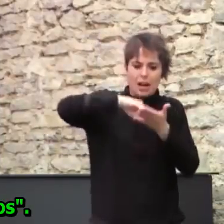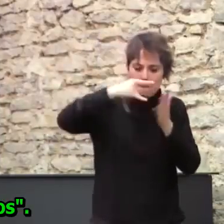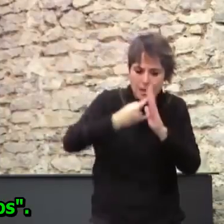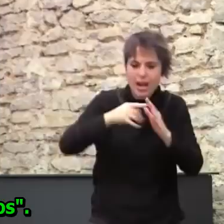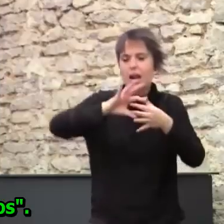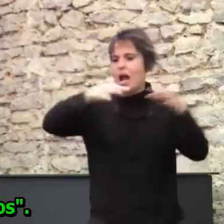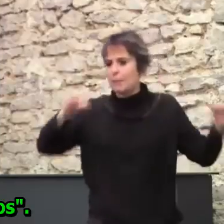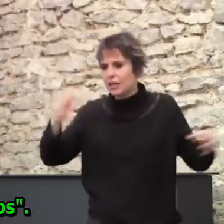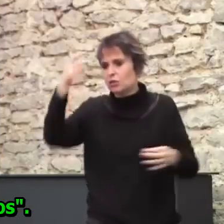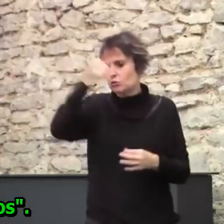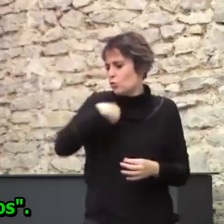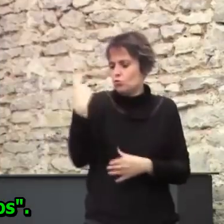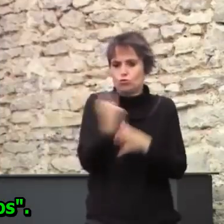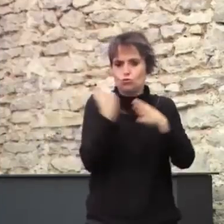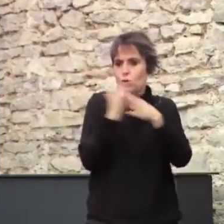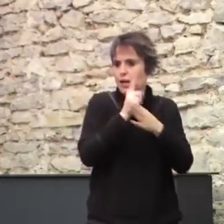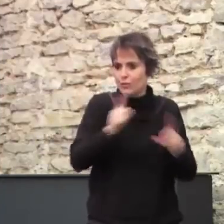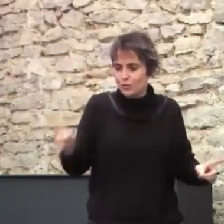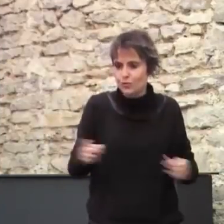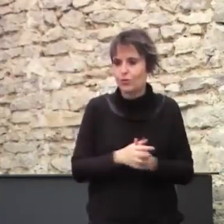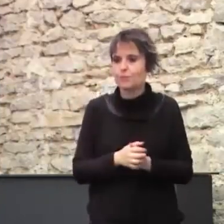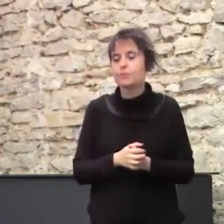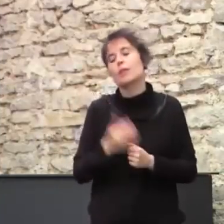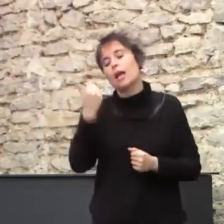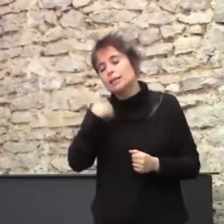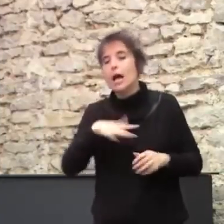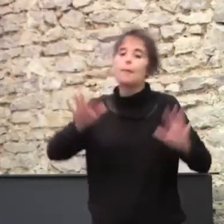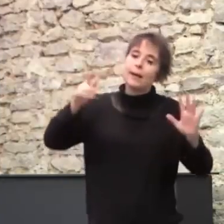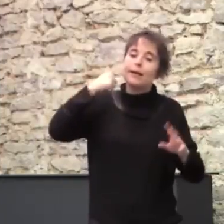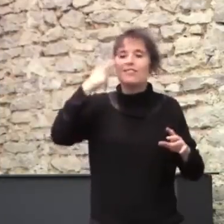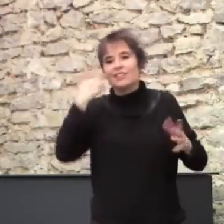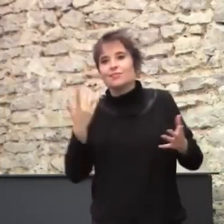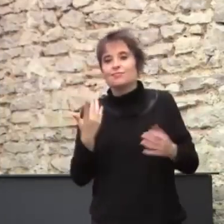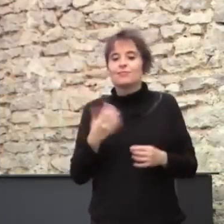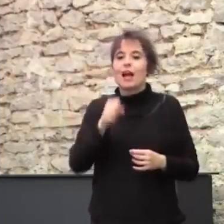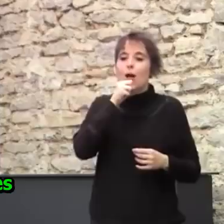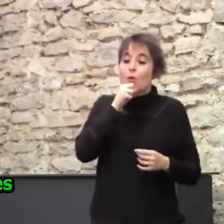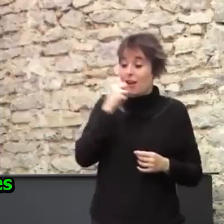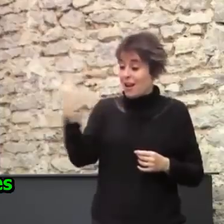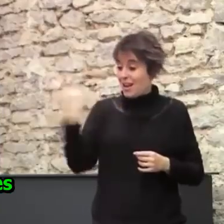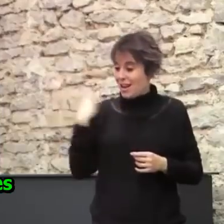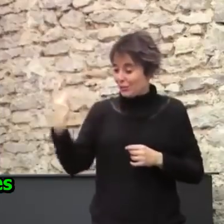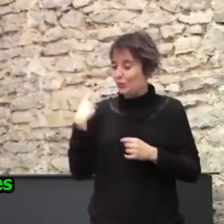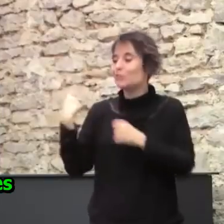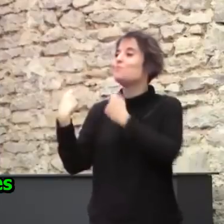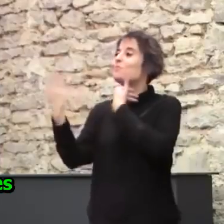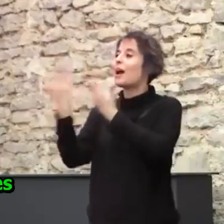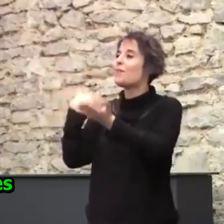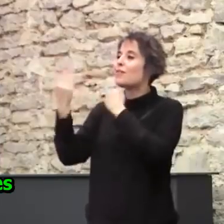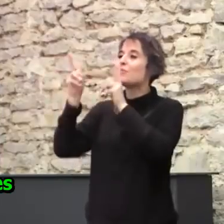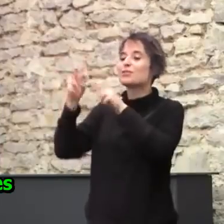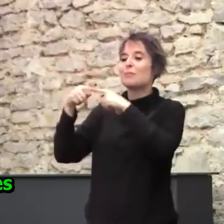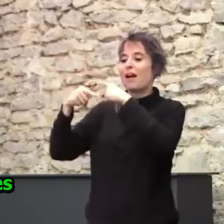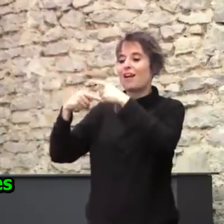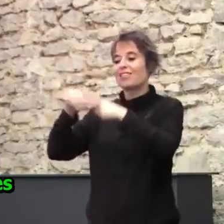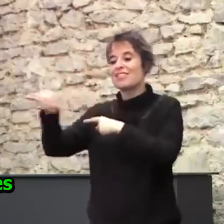con mis amigas y mis amigos, yo sola no estoy. Ya, no, ya, bueno, pero... Bueno, ella y yo hablábamos mucho, ¿no?, sobre las diferencias